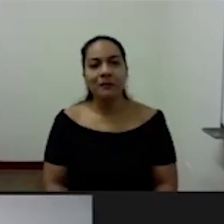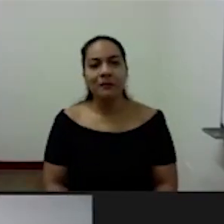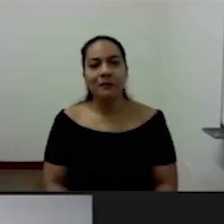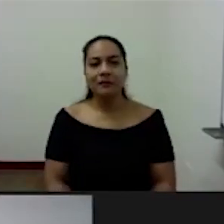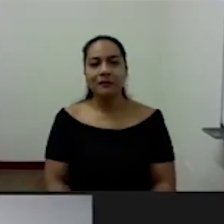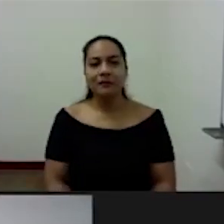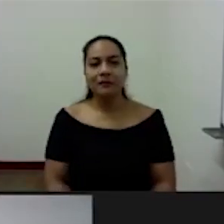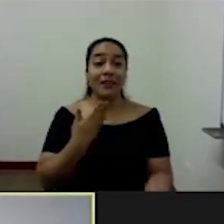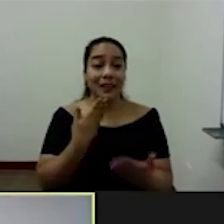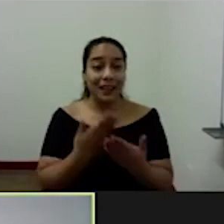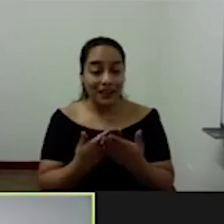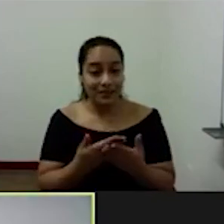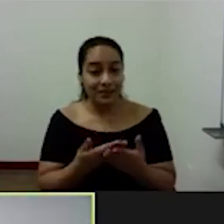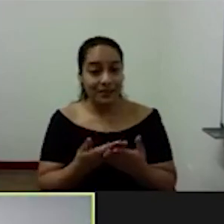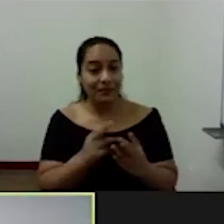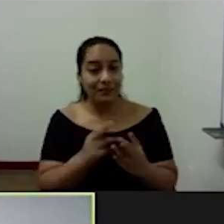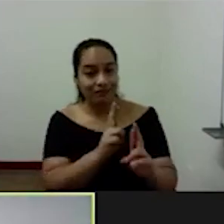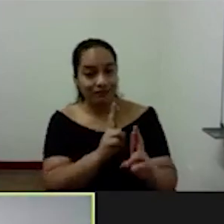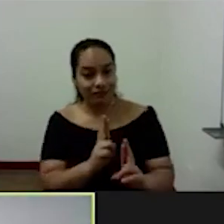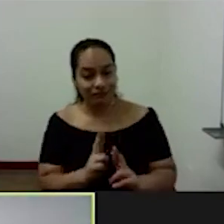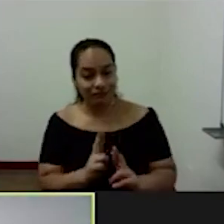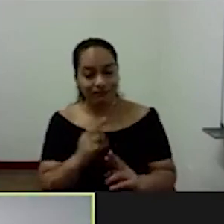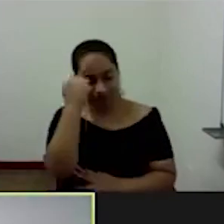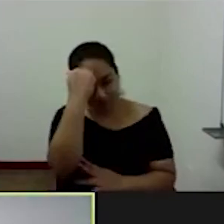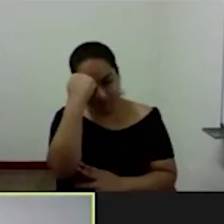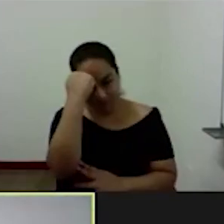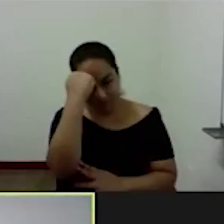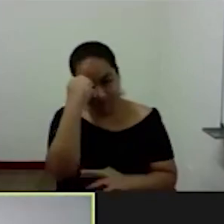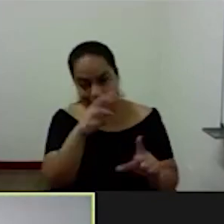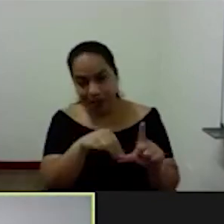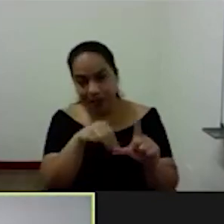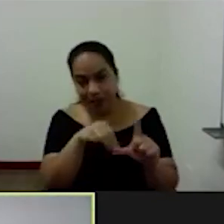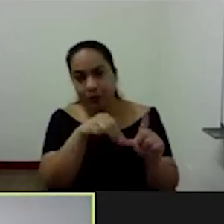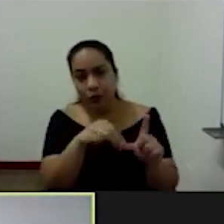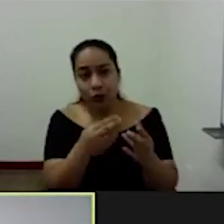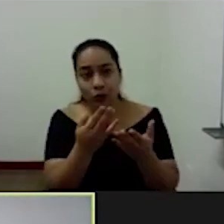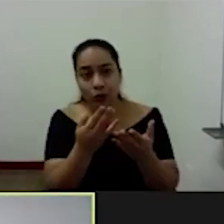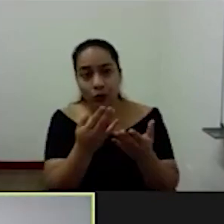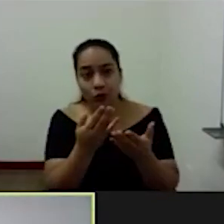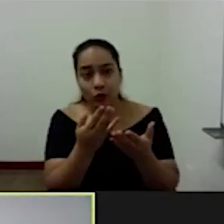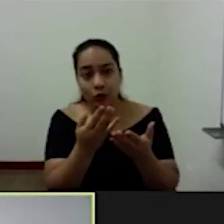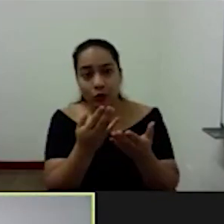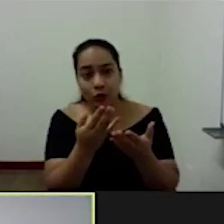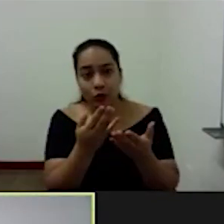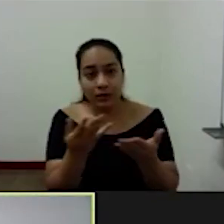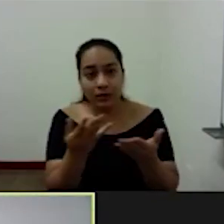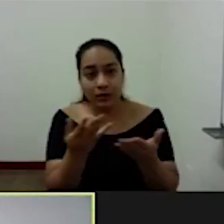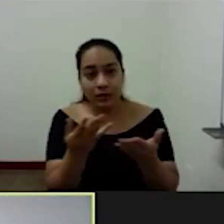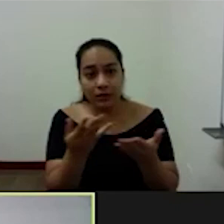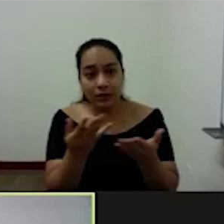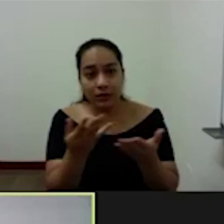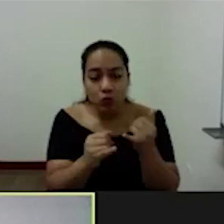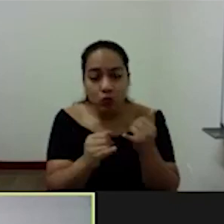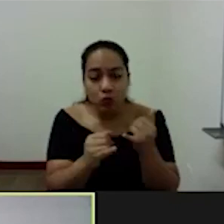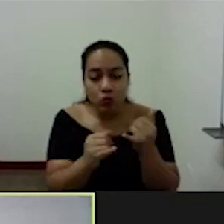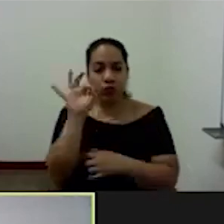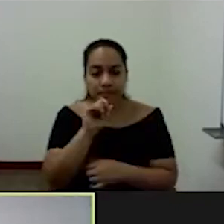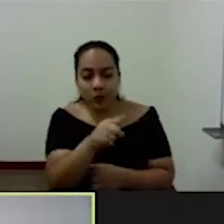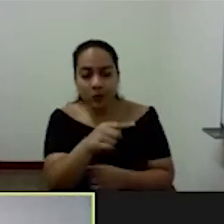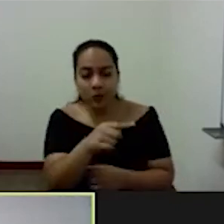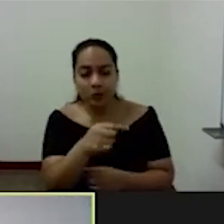Muchas gracias por su respuesta, maestro. Y creo que nos quedamos con la última pregunta, que dice